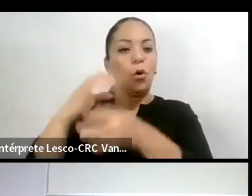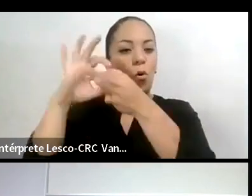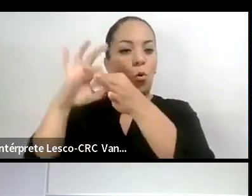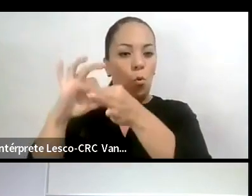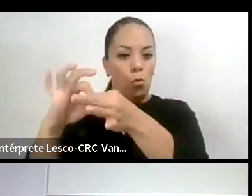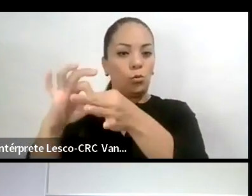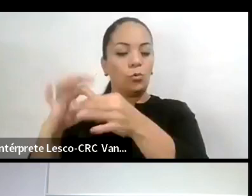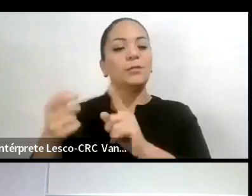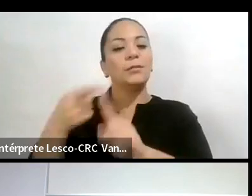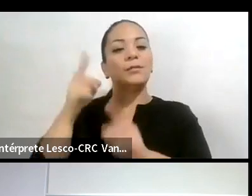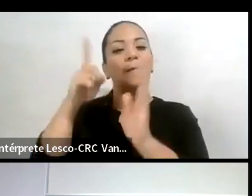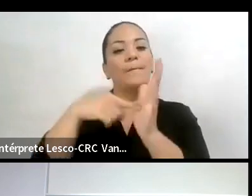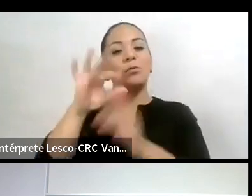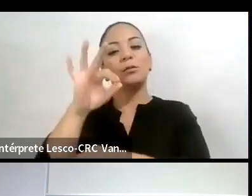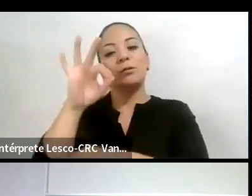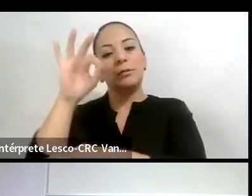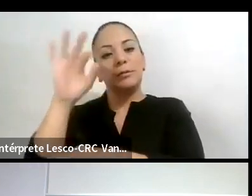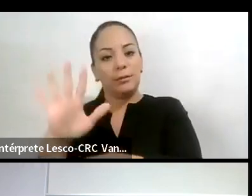desde